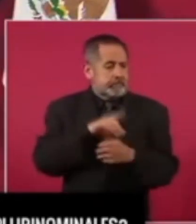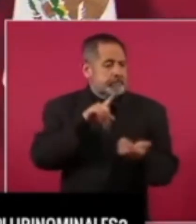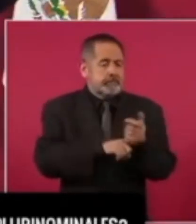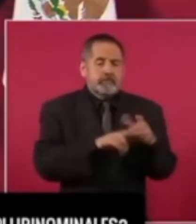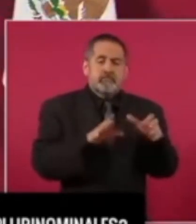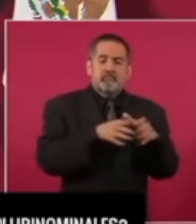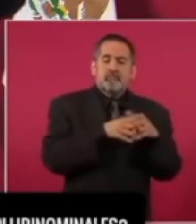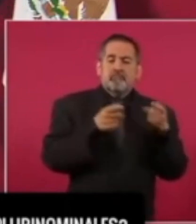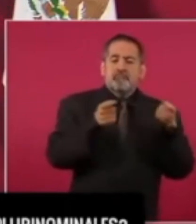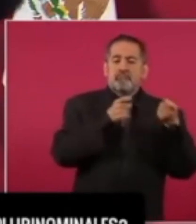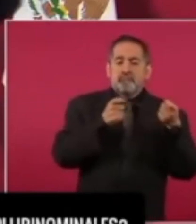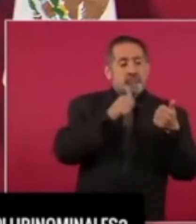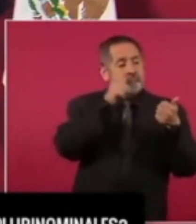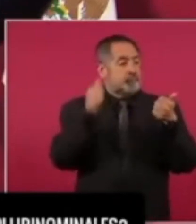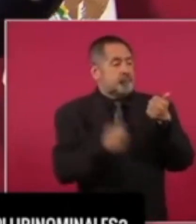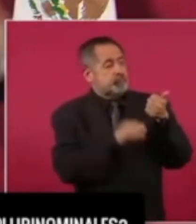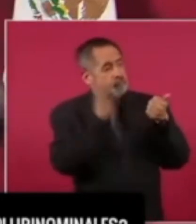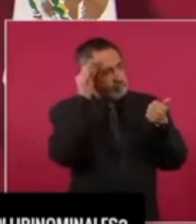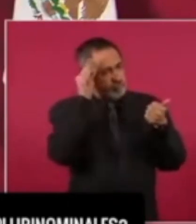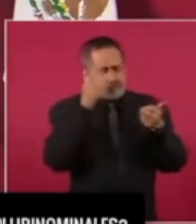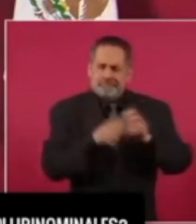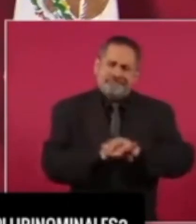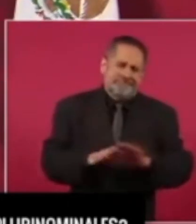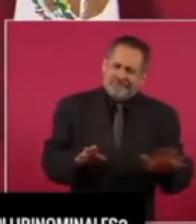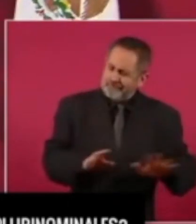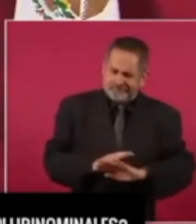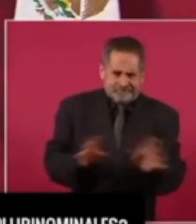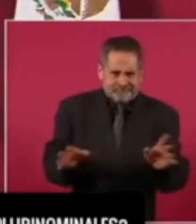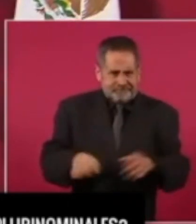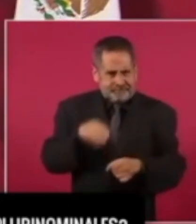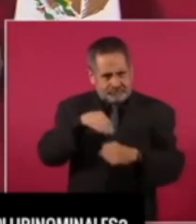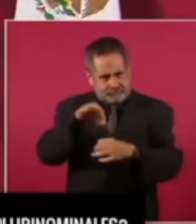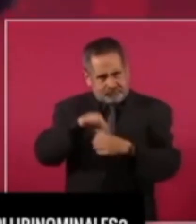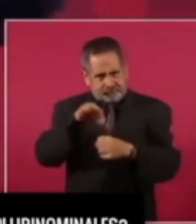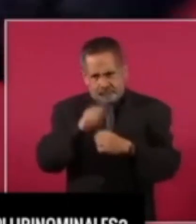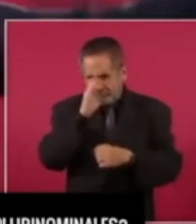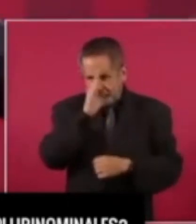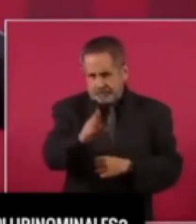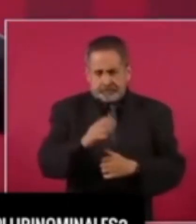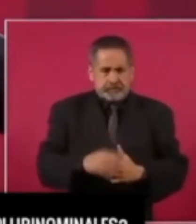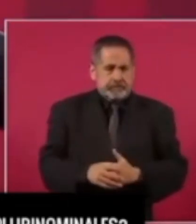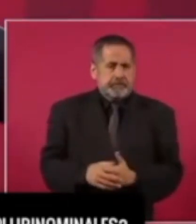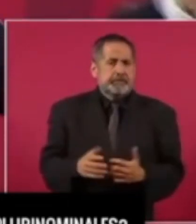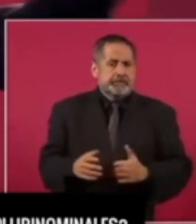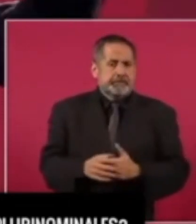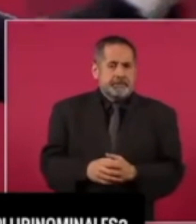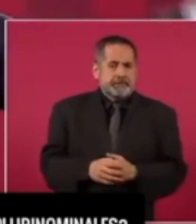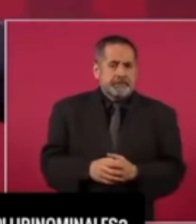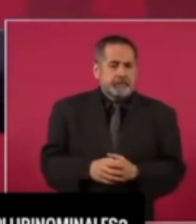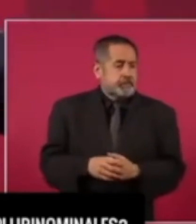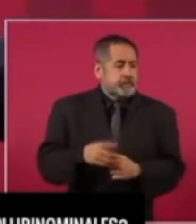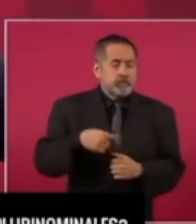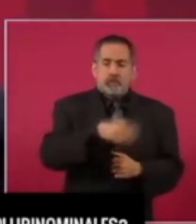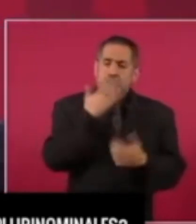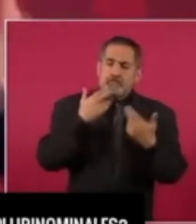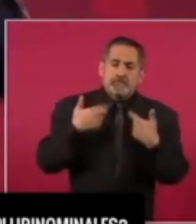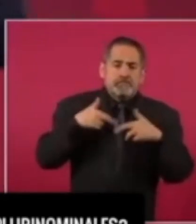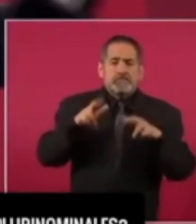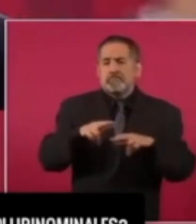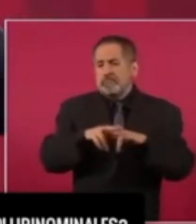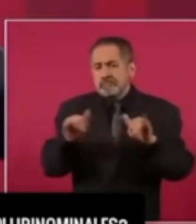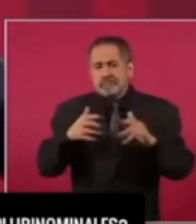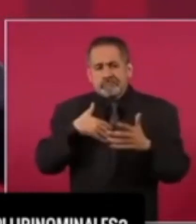dirigentes huachichincles de los dirigentes y que no tienen ninguna representación, ni